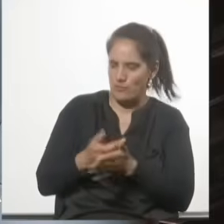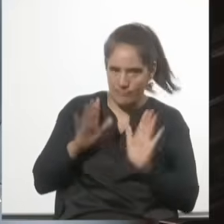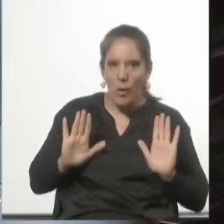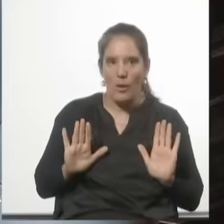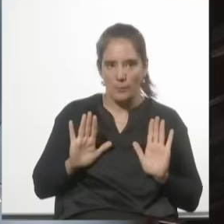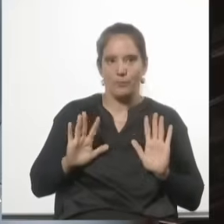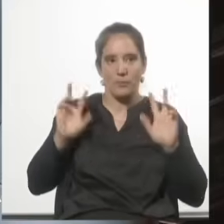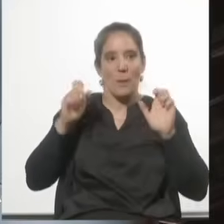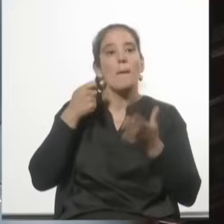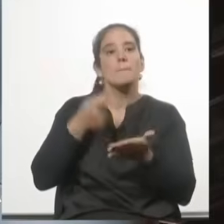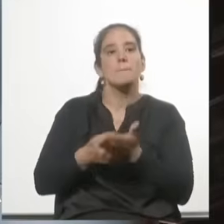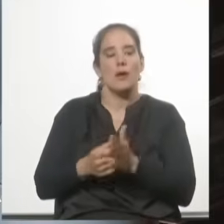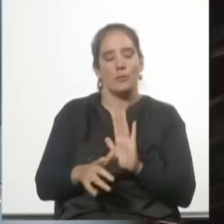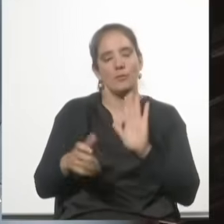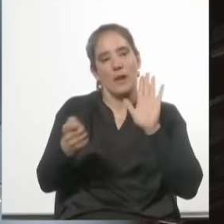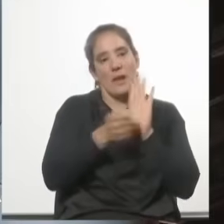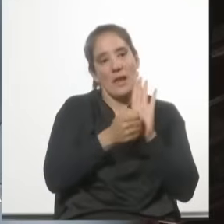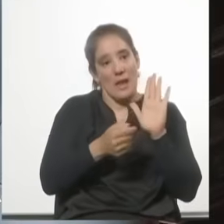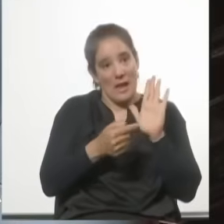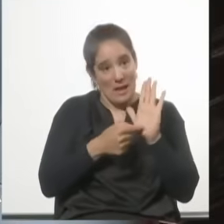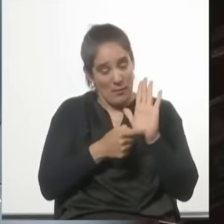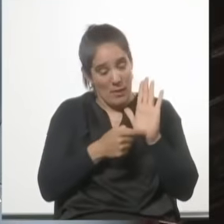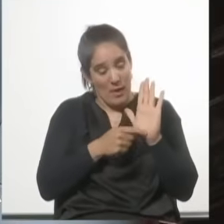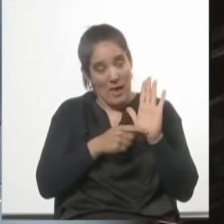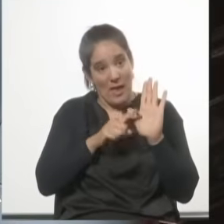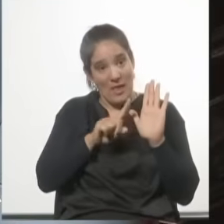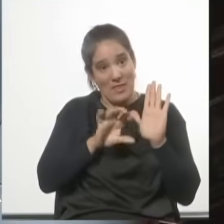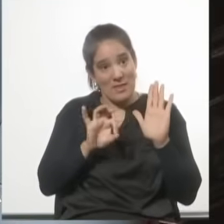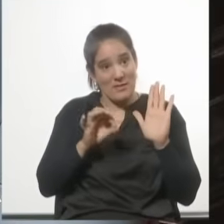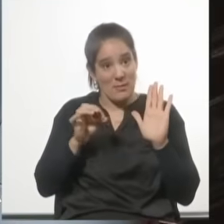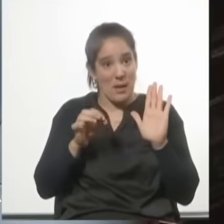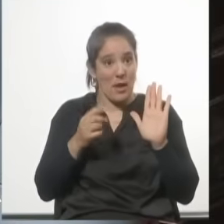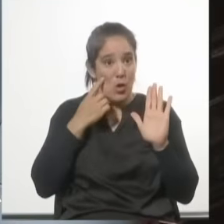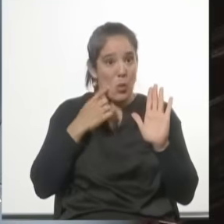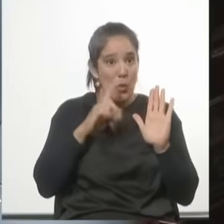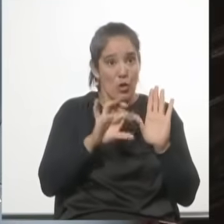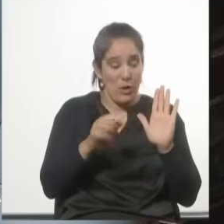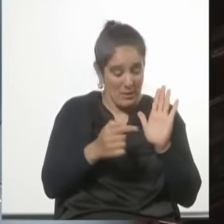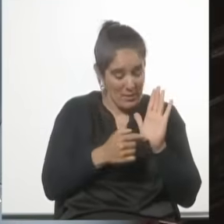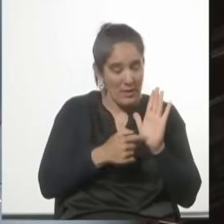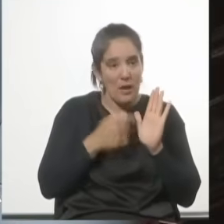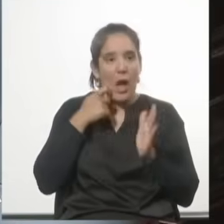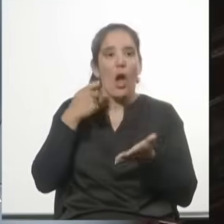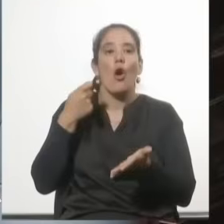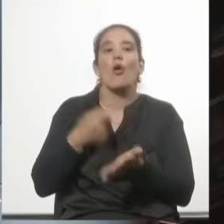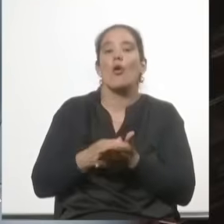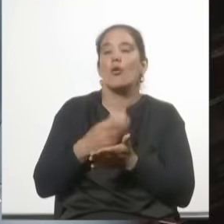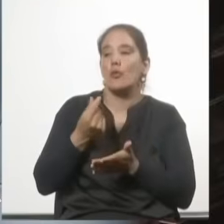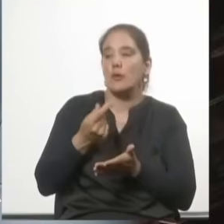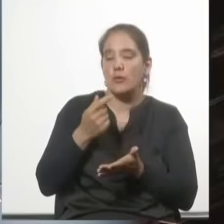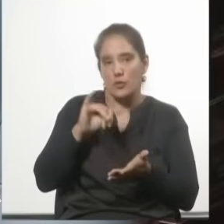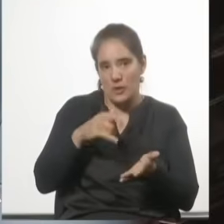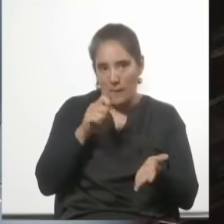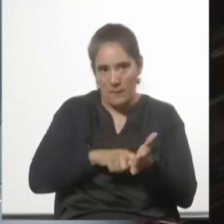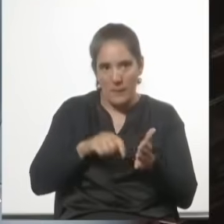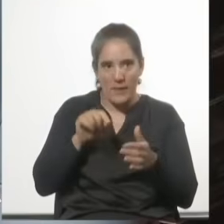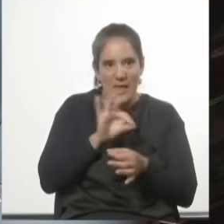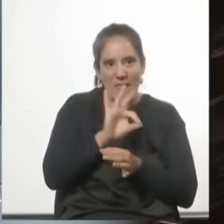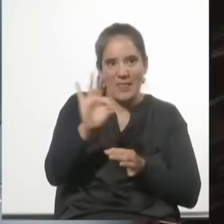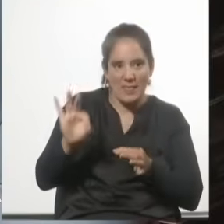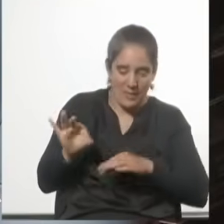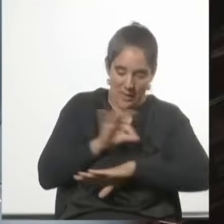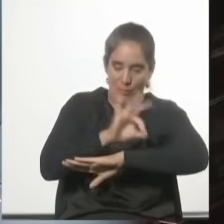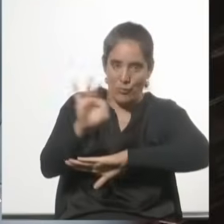La cláusula 10ª del contrato establece que el precio de ambos buques objeto de este contrato, de acuerdo con la especificación y plano de